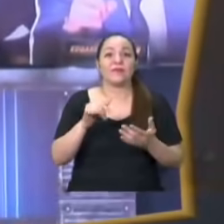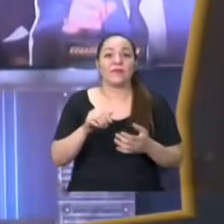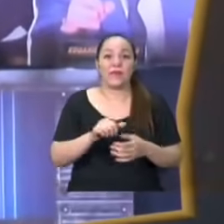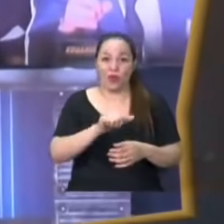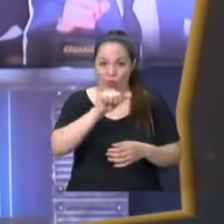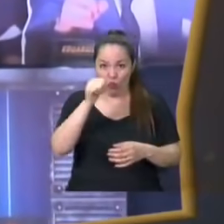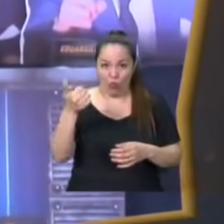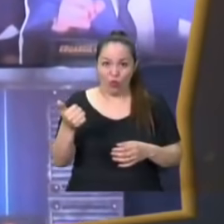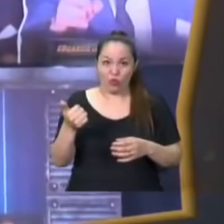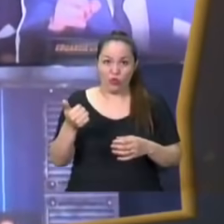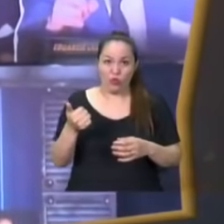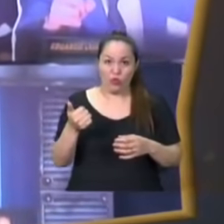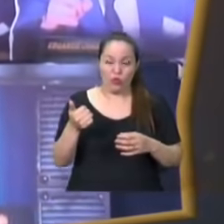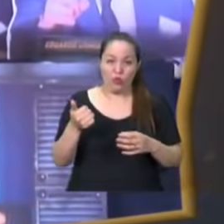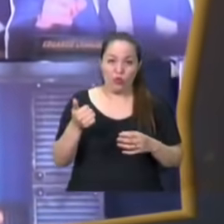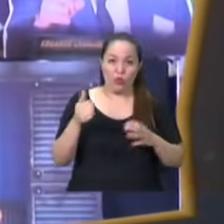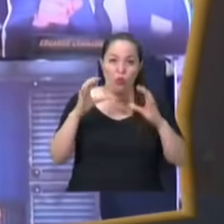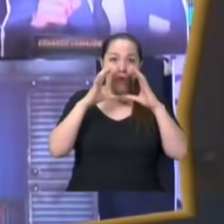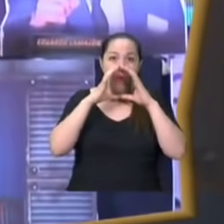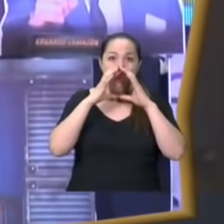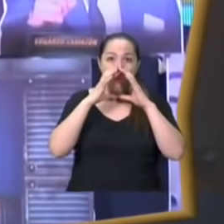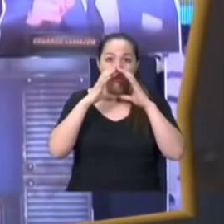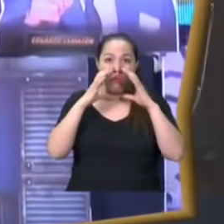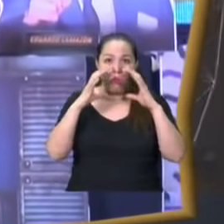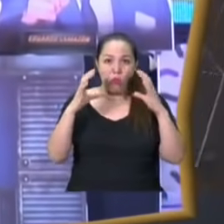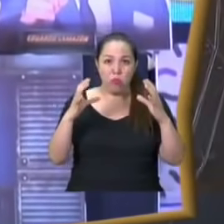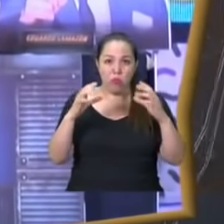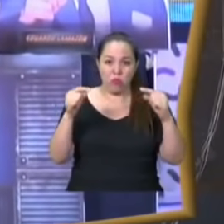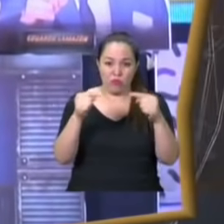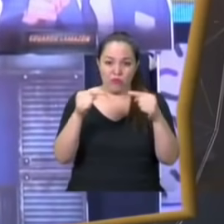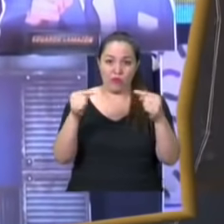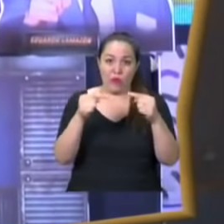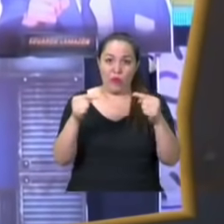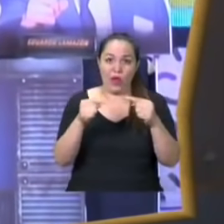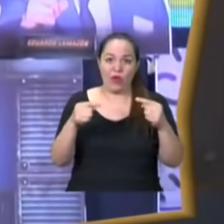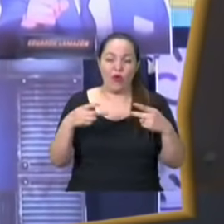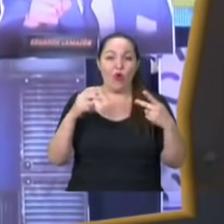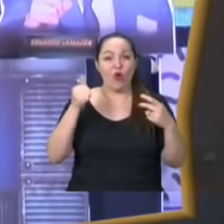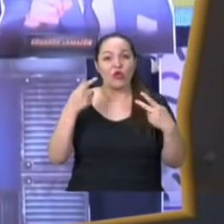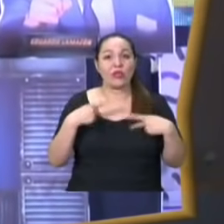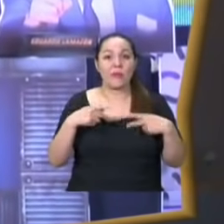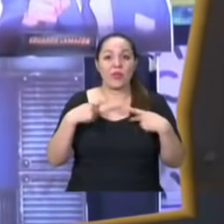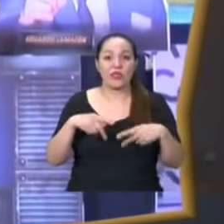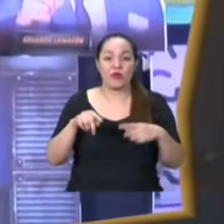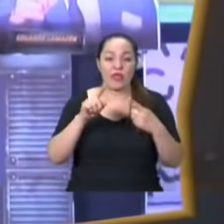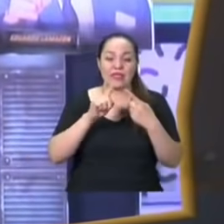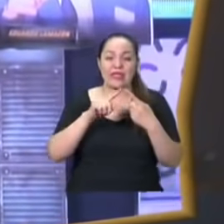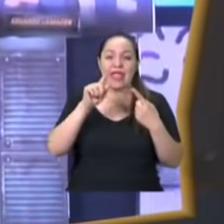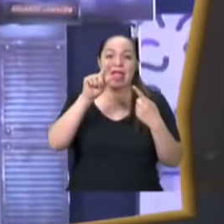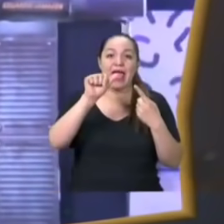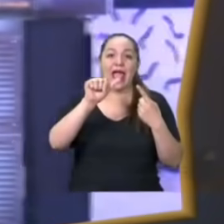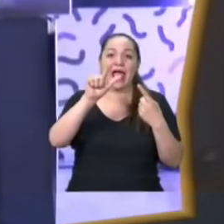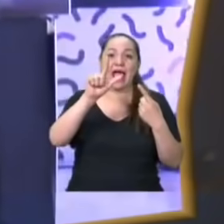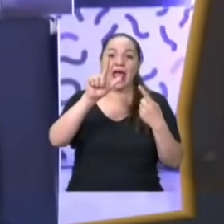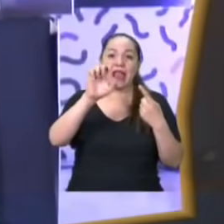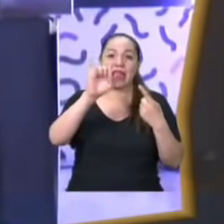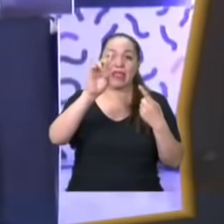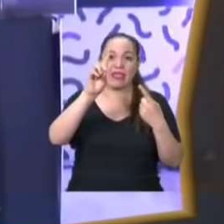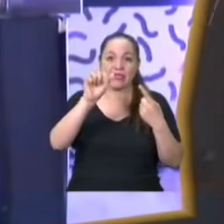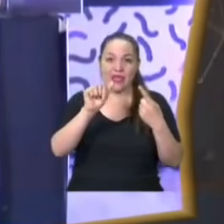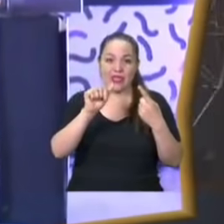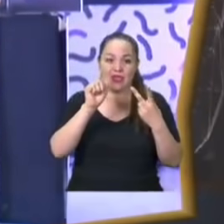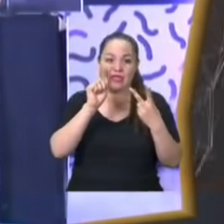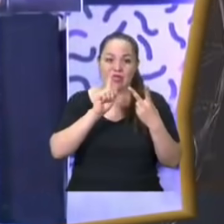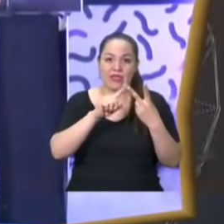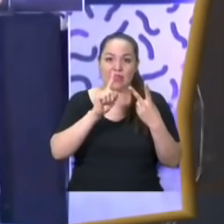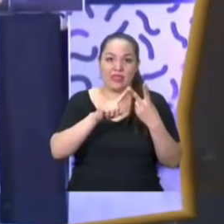duelo. Así es, vámonos con otro duelo. Vamos a ver a Leida y